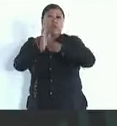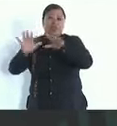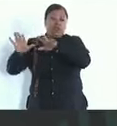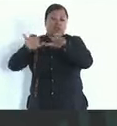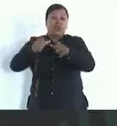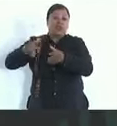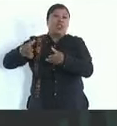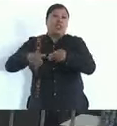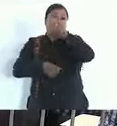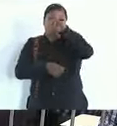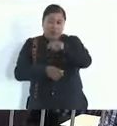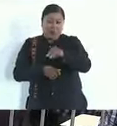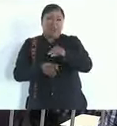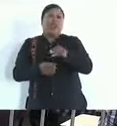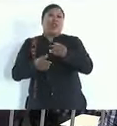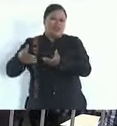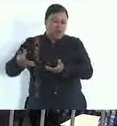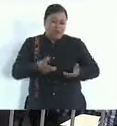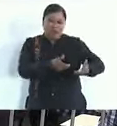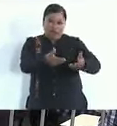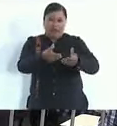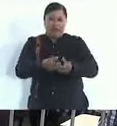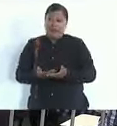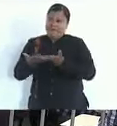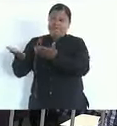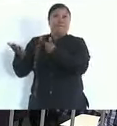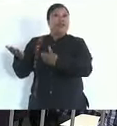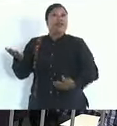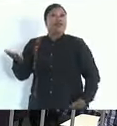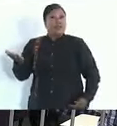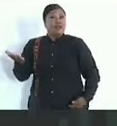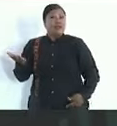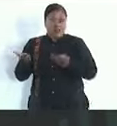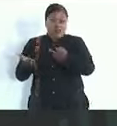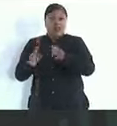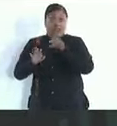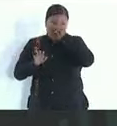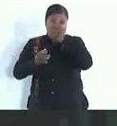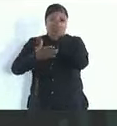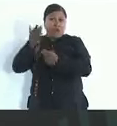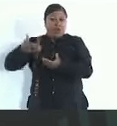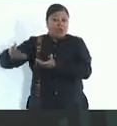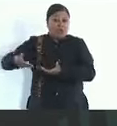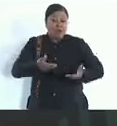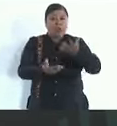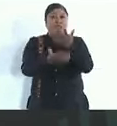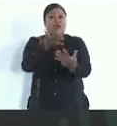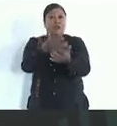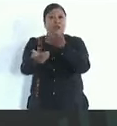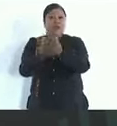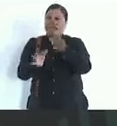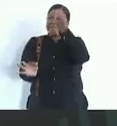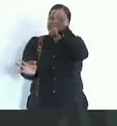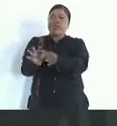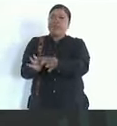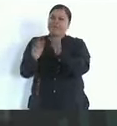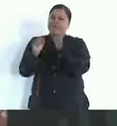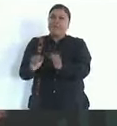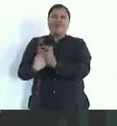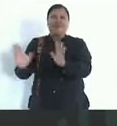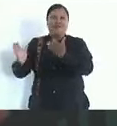kilómetros de caminos de mano de obra. Señor presidente, el programa de caminos de mano de obra, misión cumplida, señor